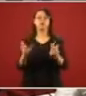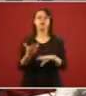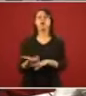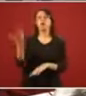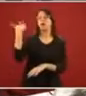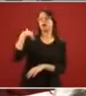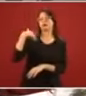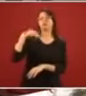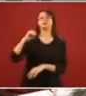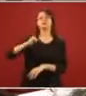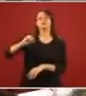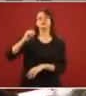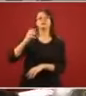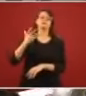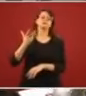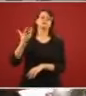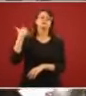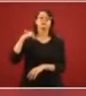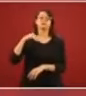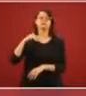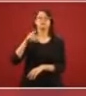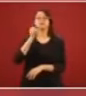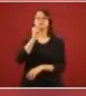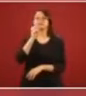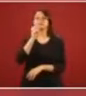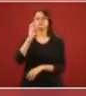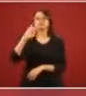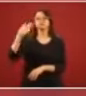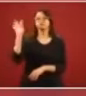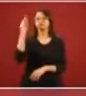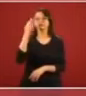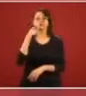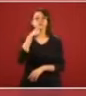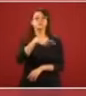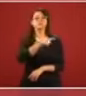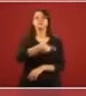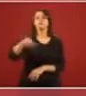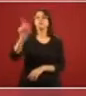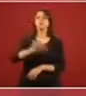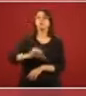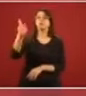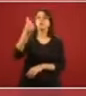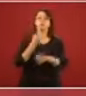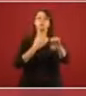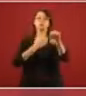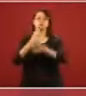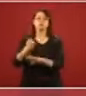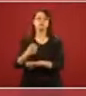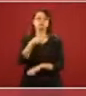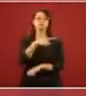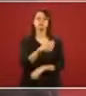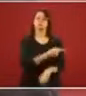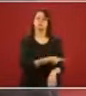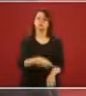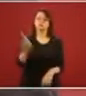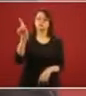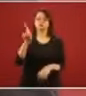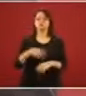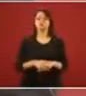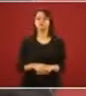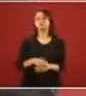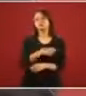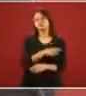Federal, los mandaban a una misión, a un estado, y tenían que vivir